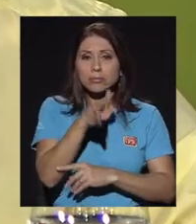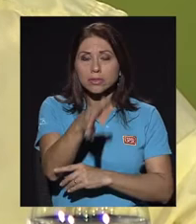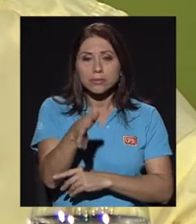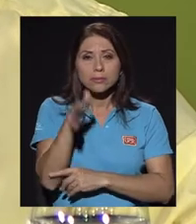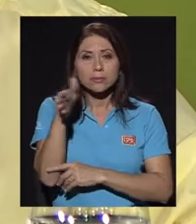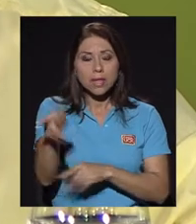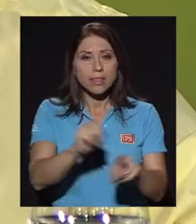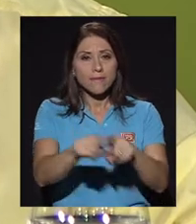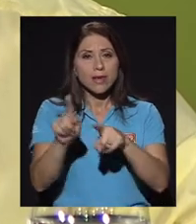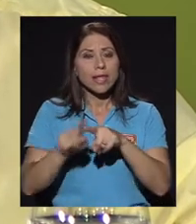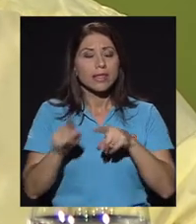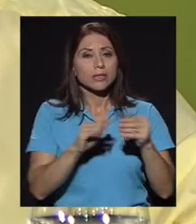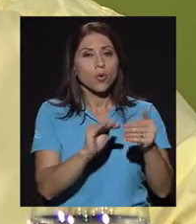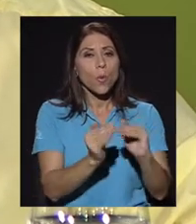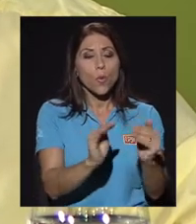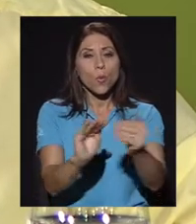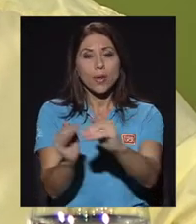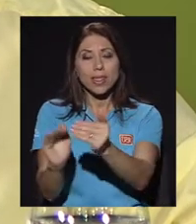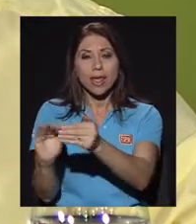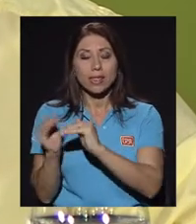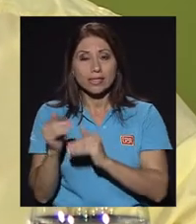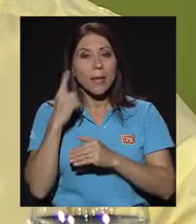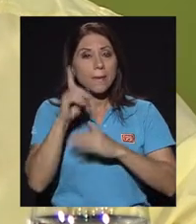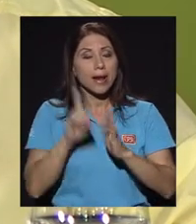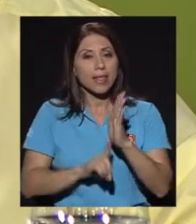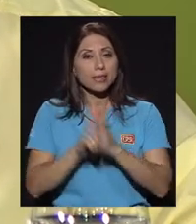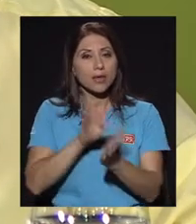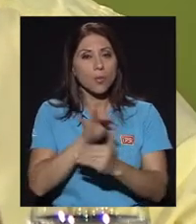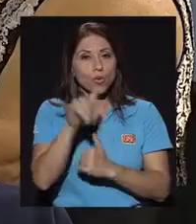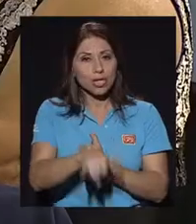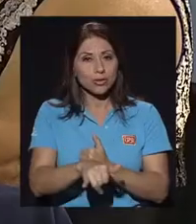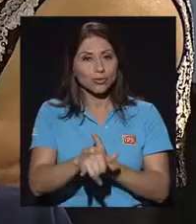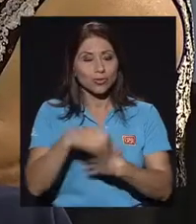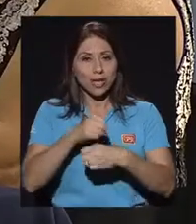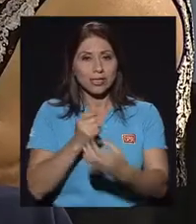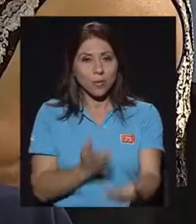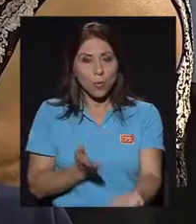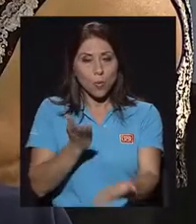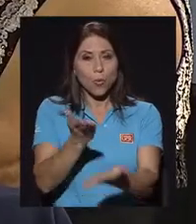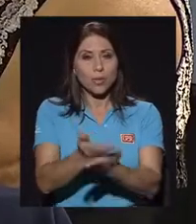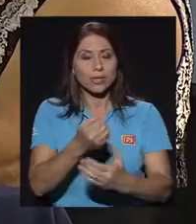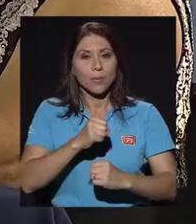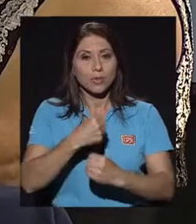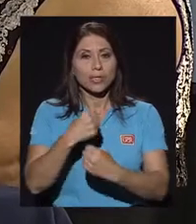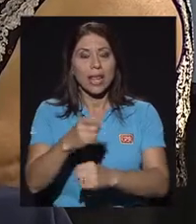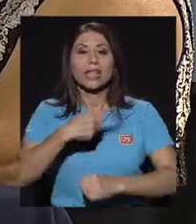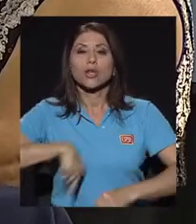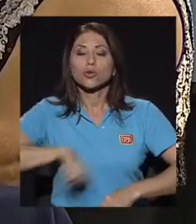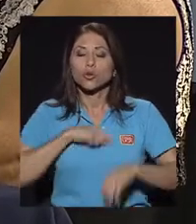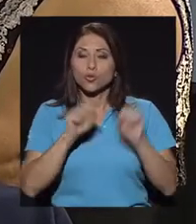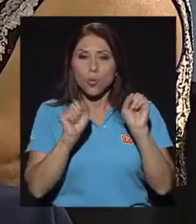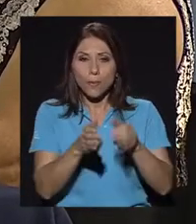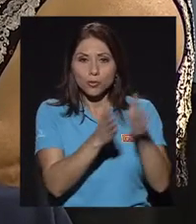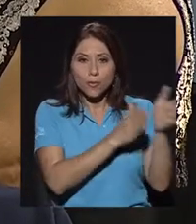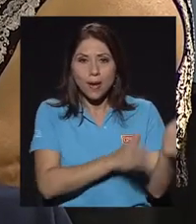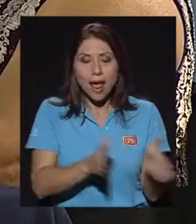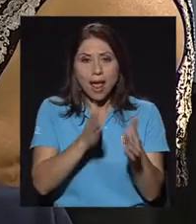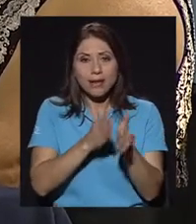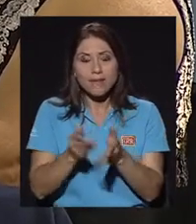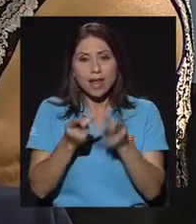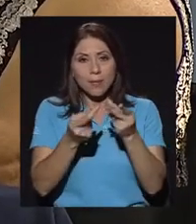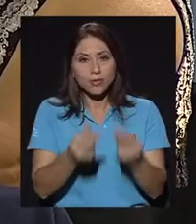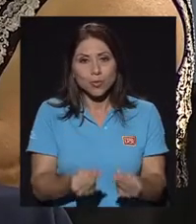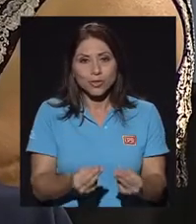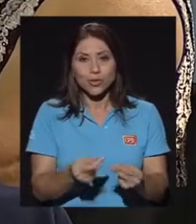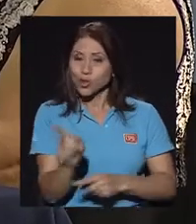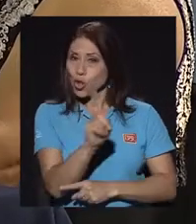para poder desarrollar proyectos, hacerle las propuestas a la municipalidad y de aquí poder nosotros planificar también los